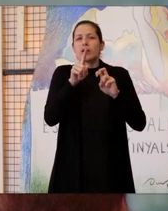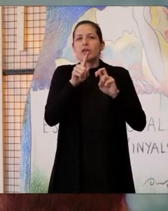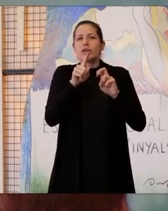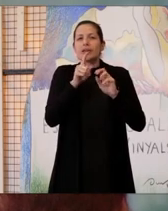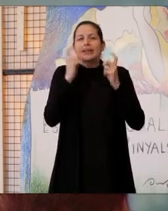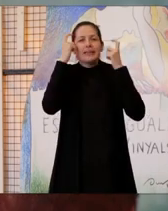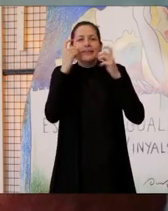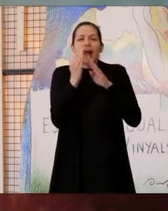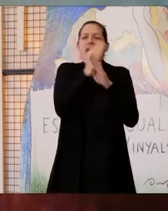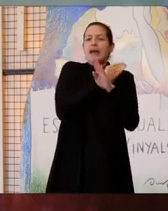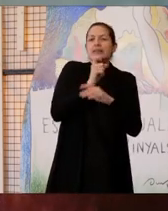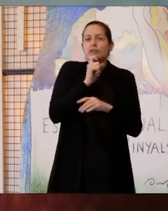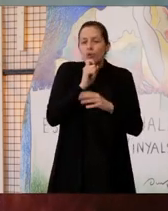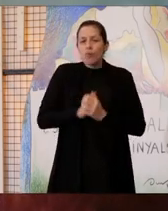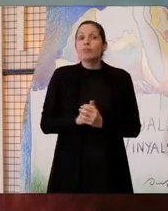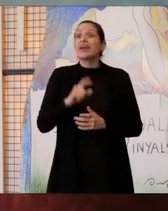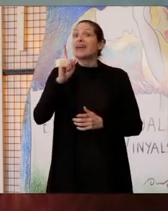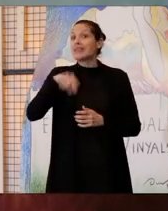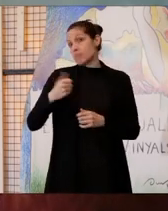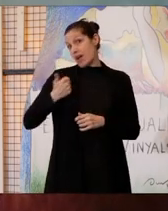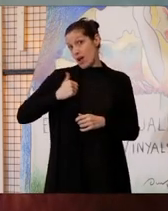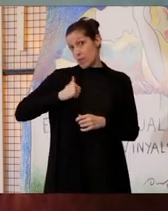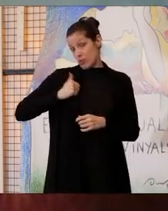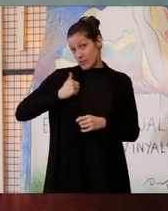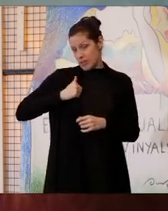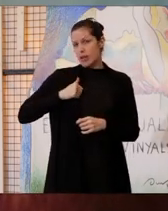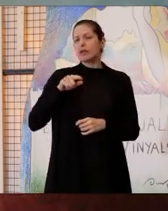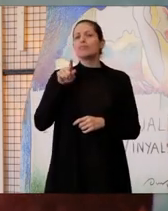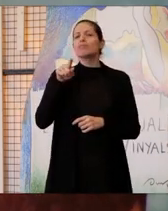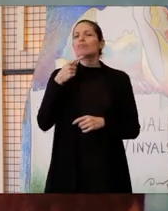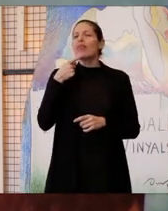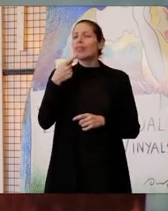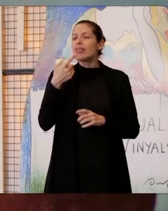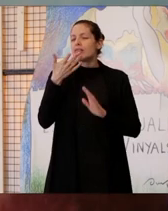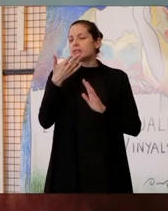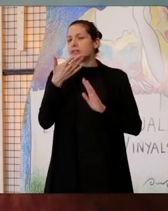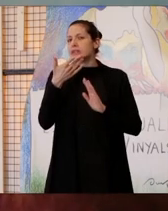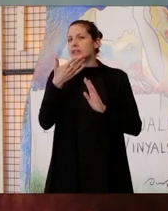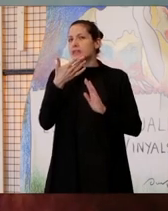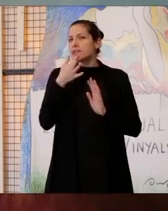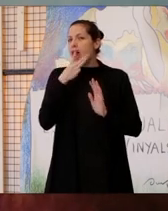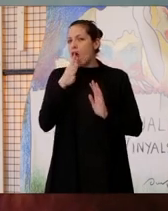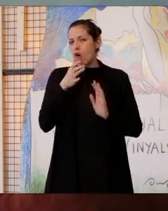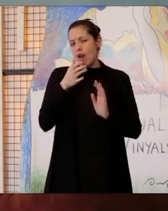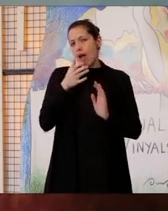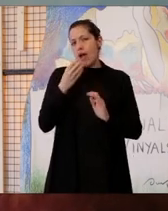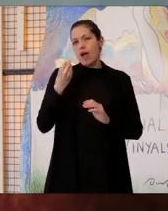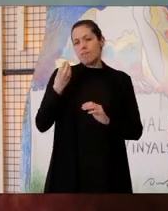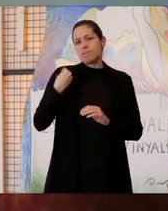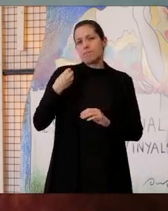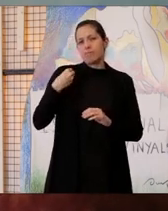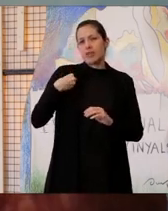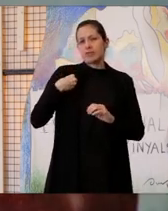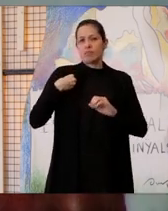línea que tienes en la ONU venimos de pasar esta Cumbre iberoamericana este fin de semana